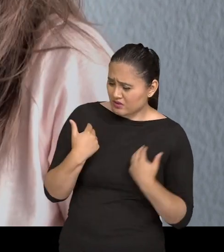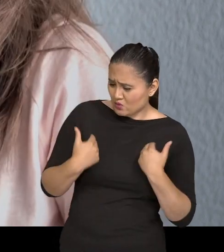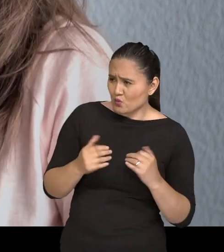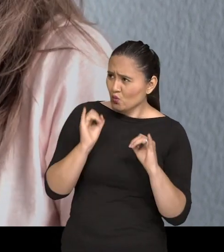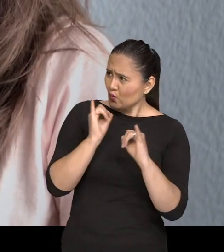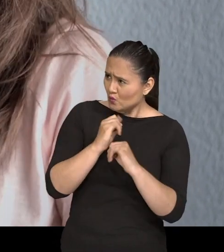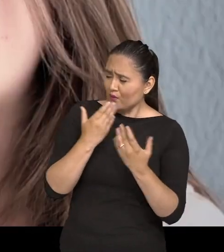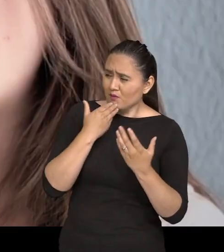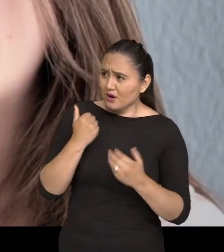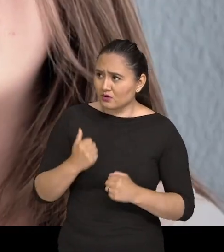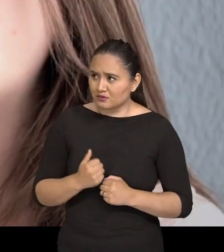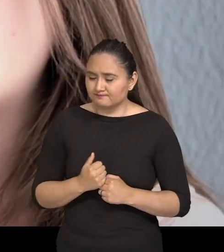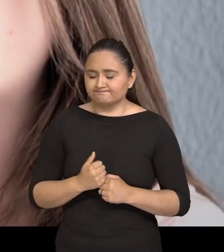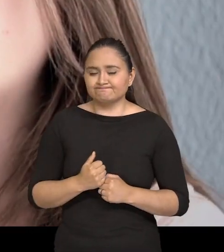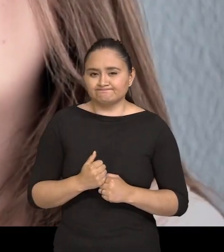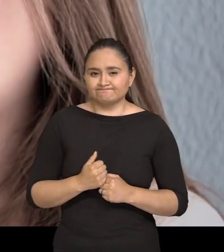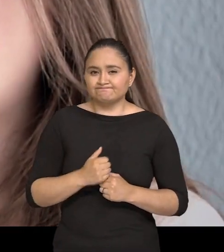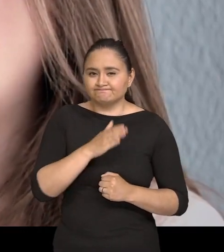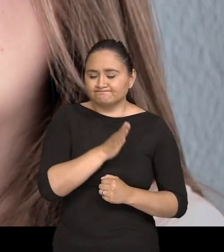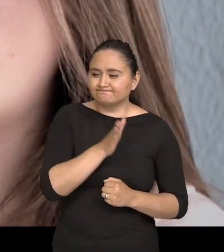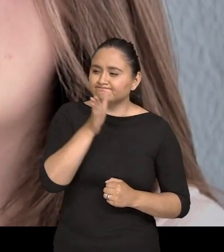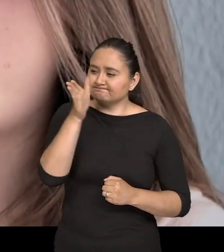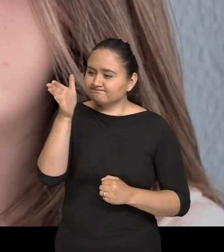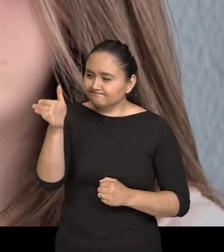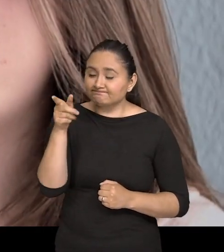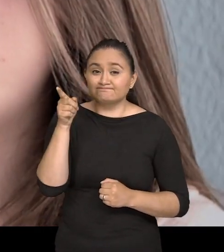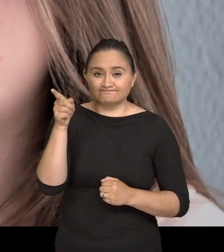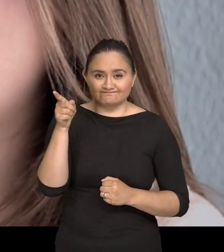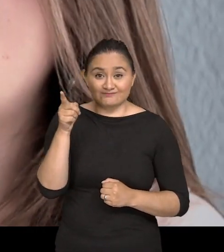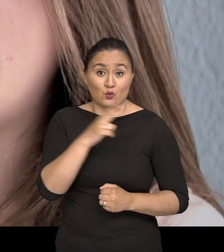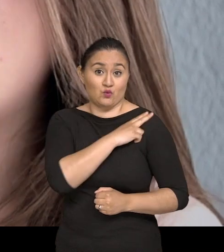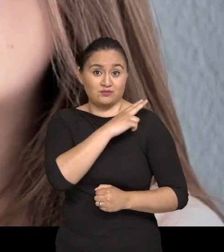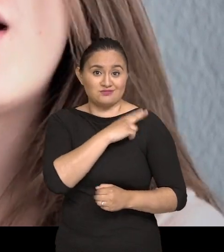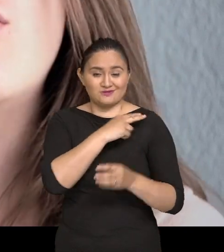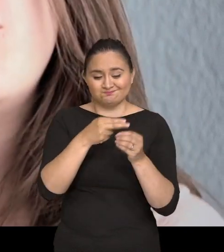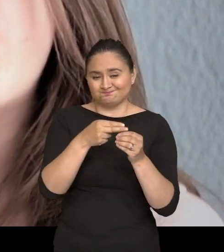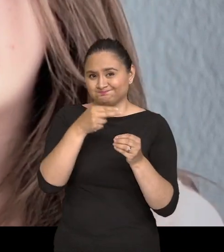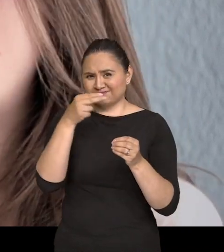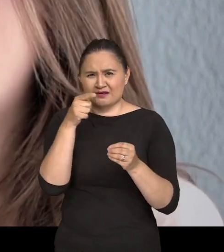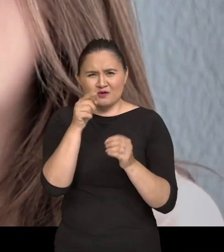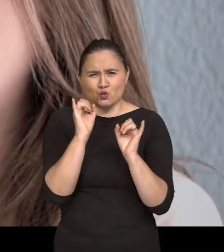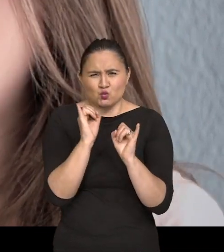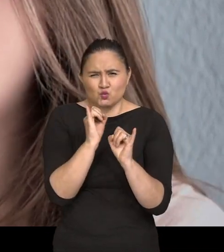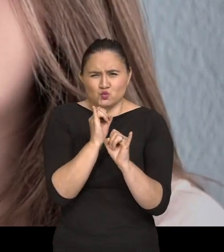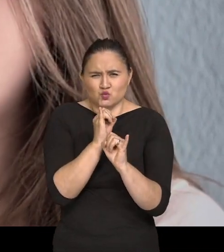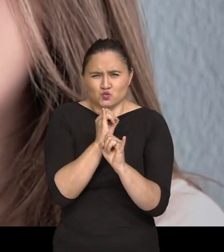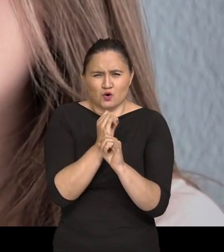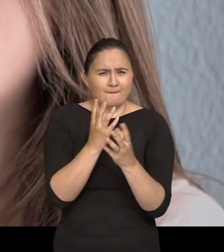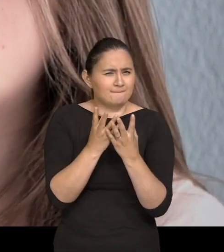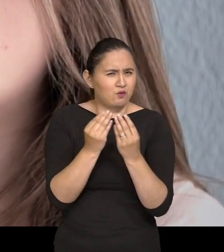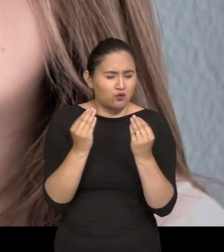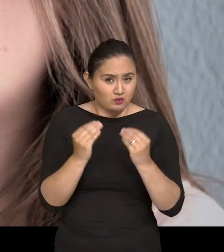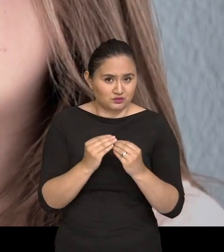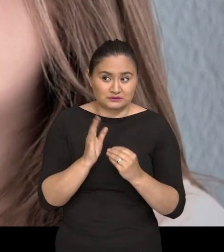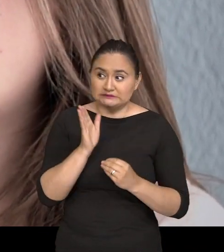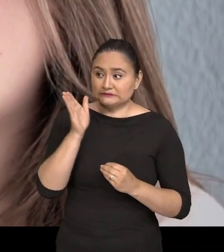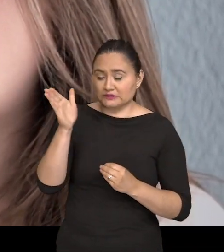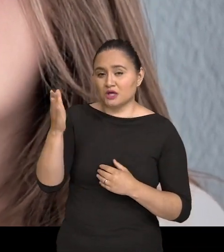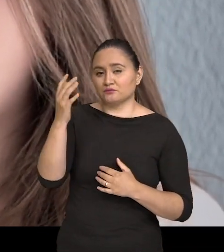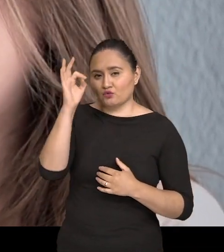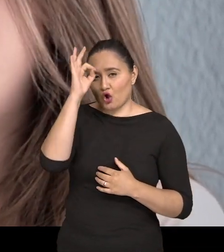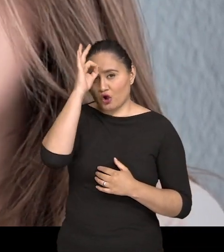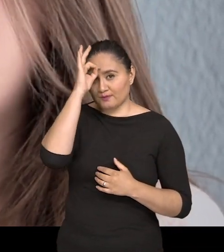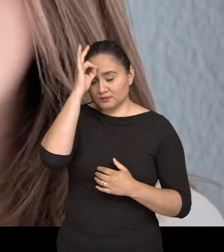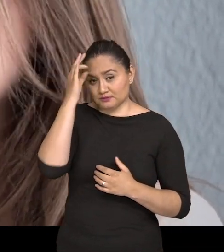bien y estoy linda así de y vieron un centro de anorexia me sacaron de la uv porque está demasiado flaca y no